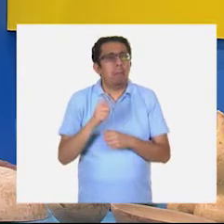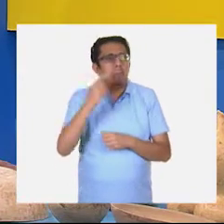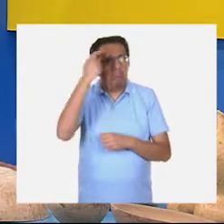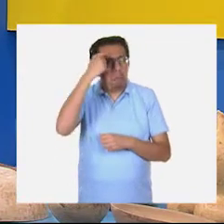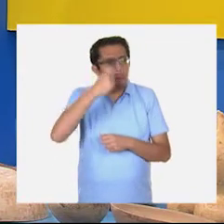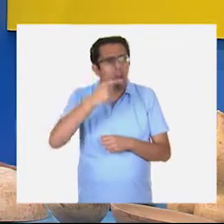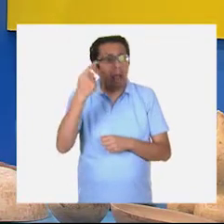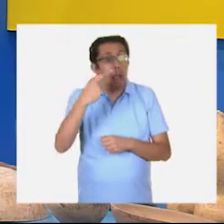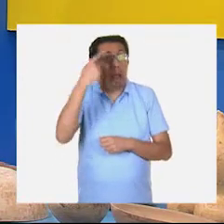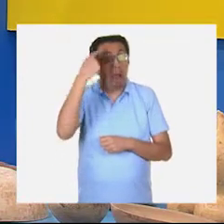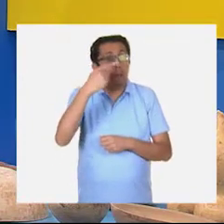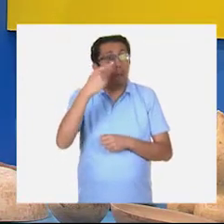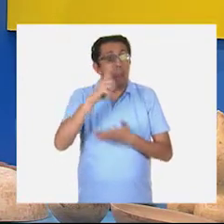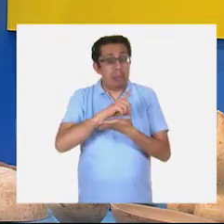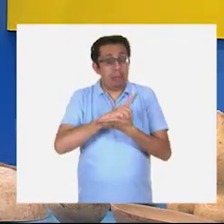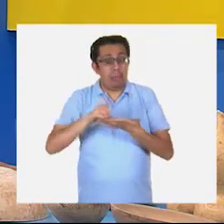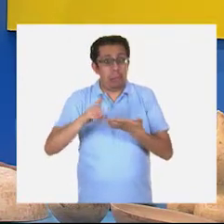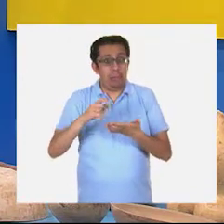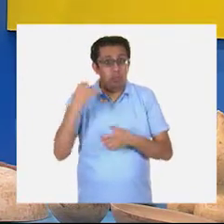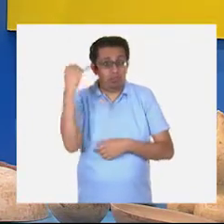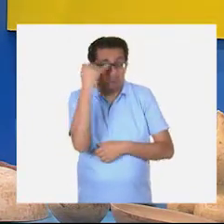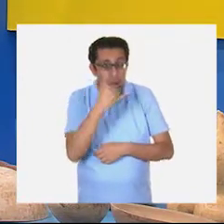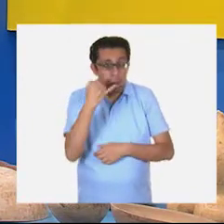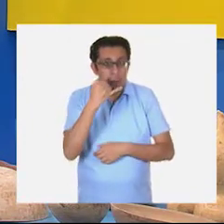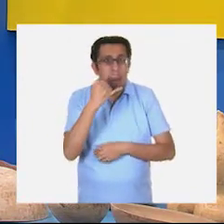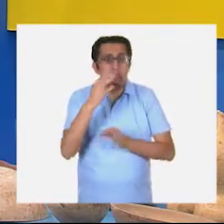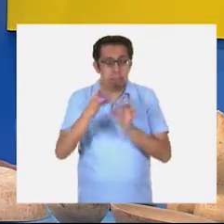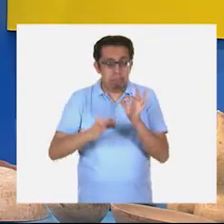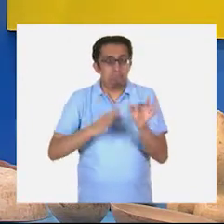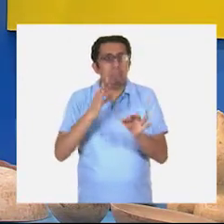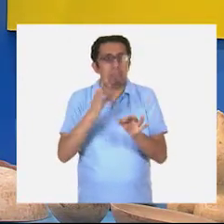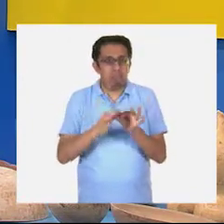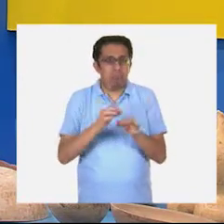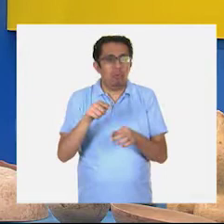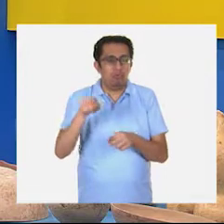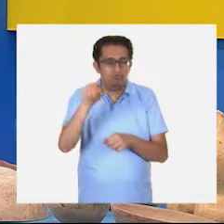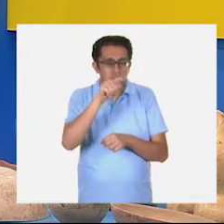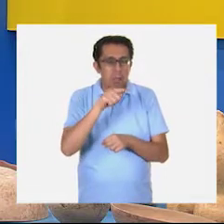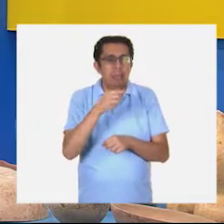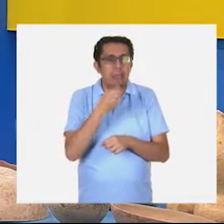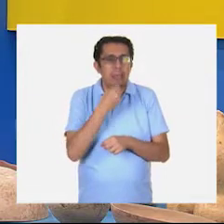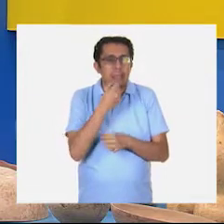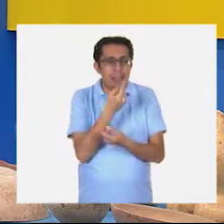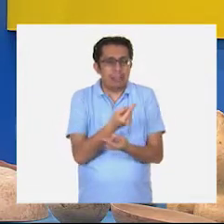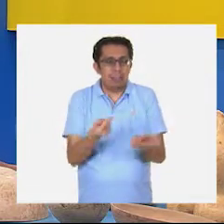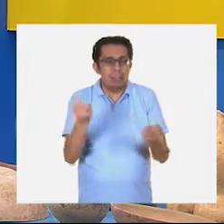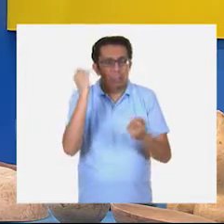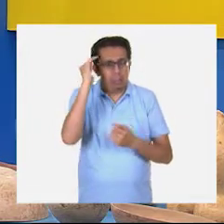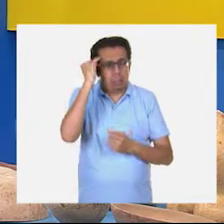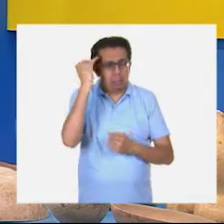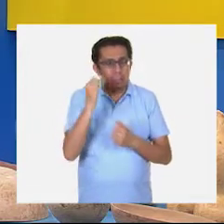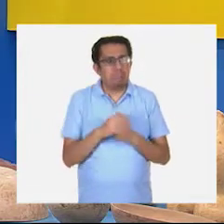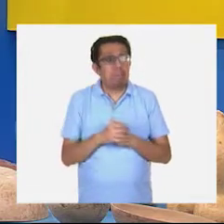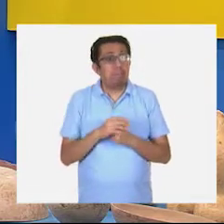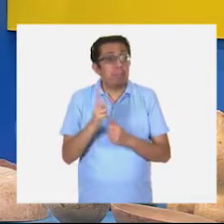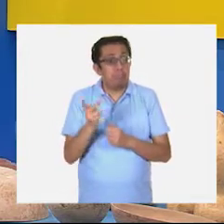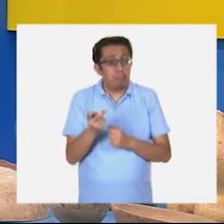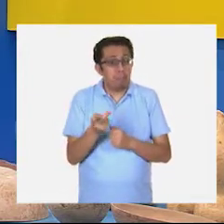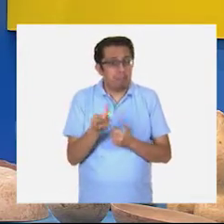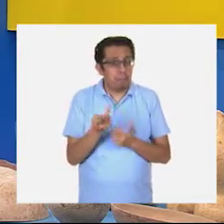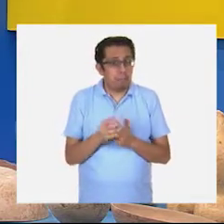de ejercer los derechos lingüísticos de las niñas y los niños indígenas. Pregunta